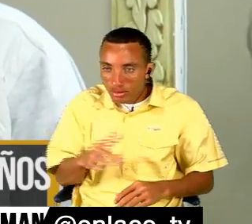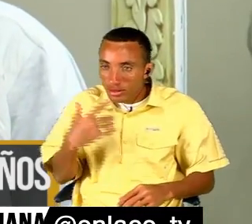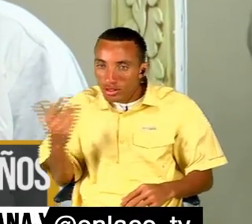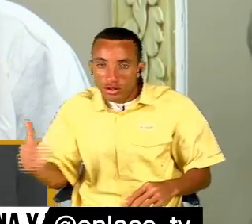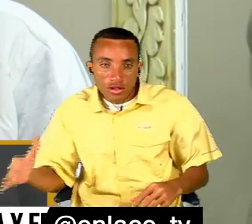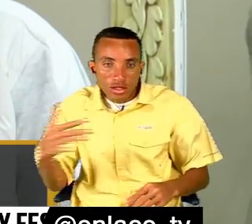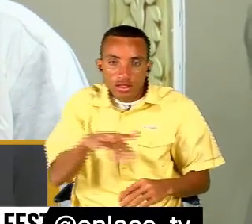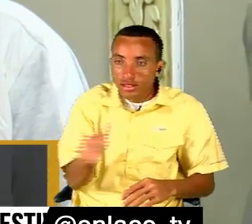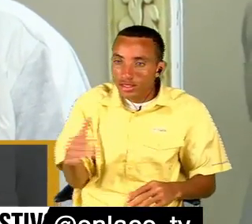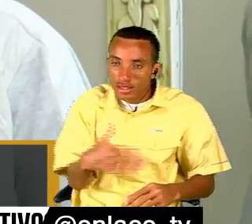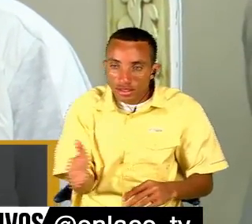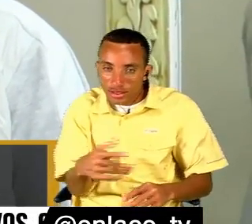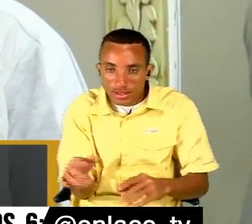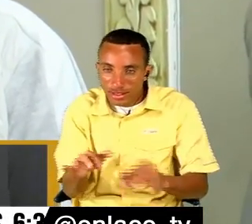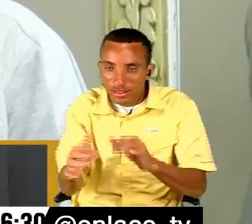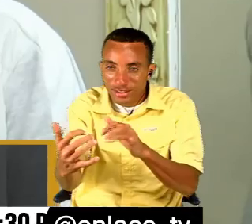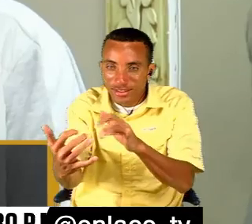Radamel,